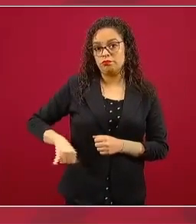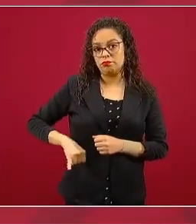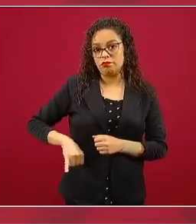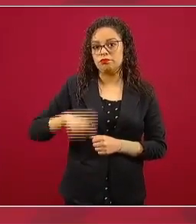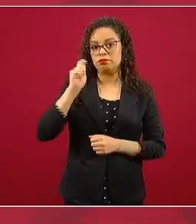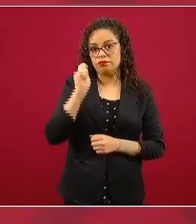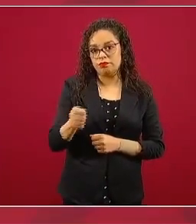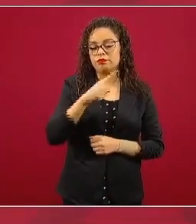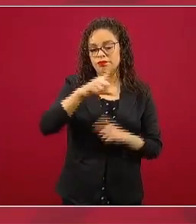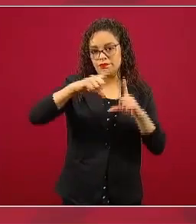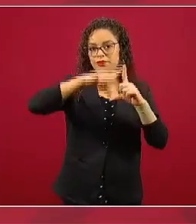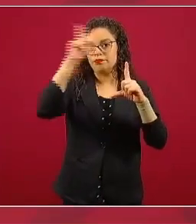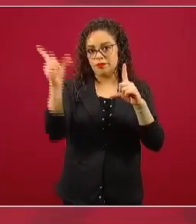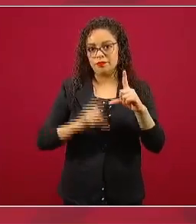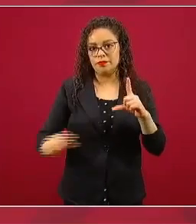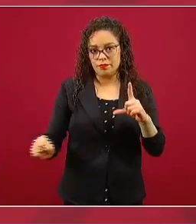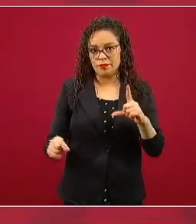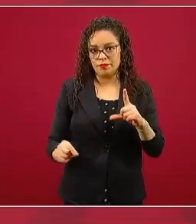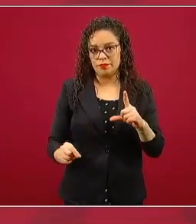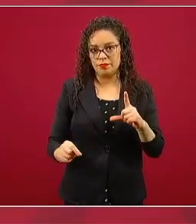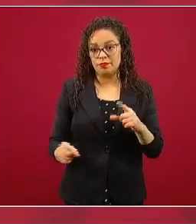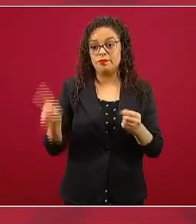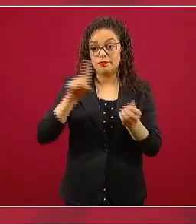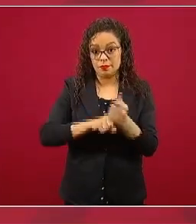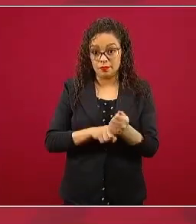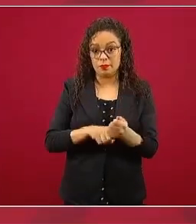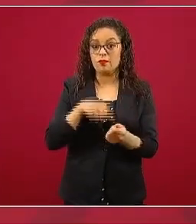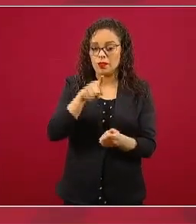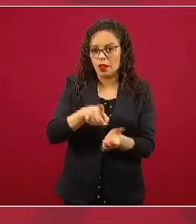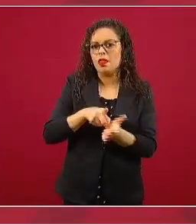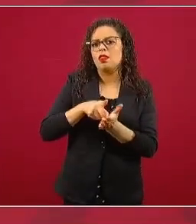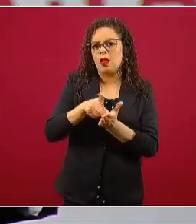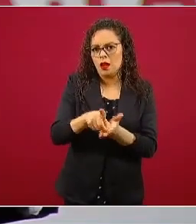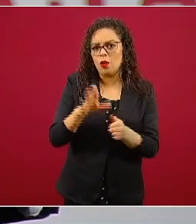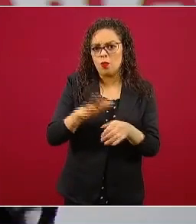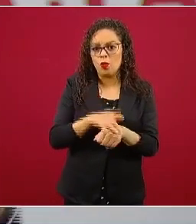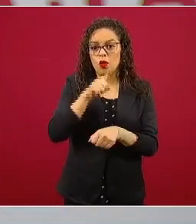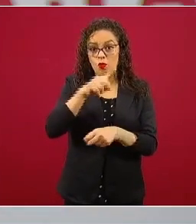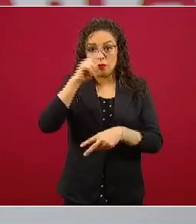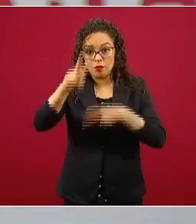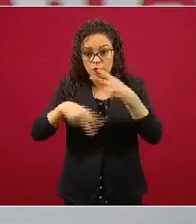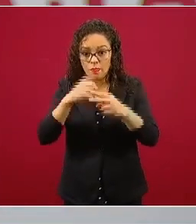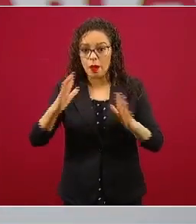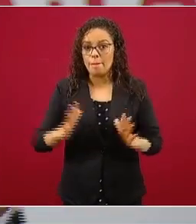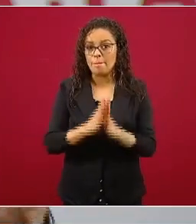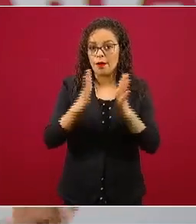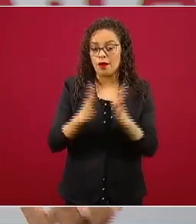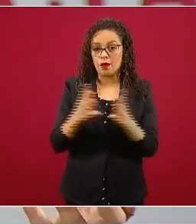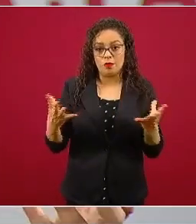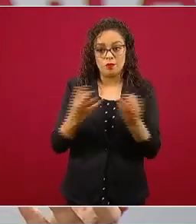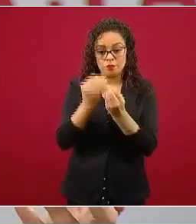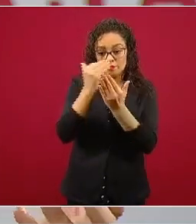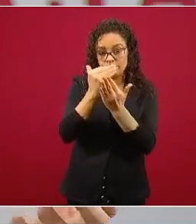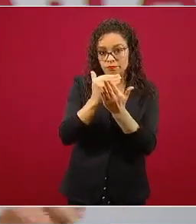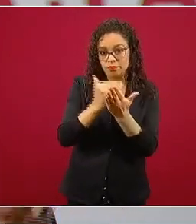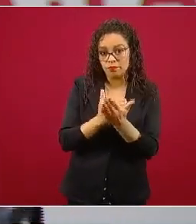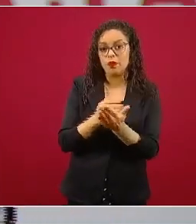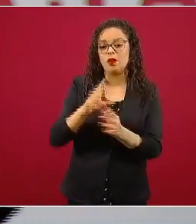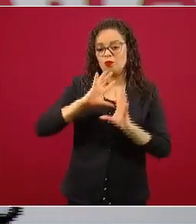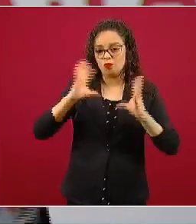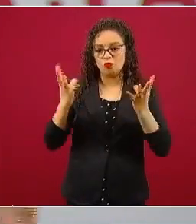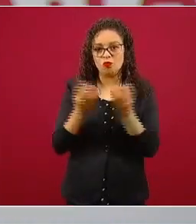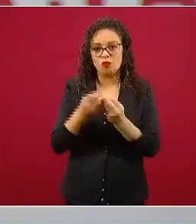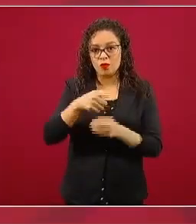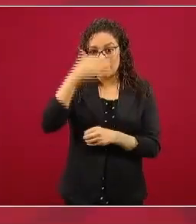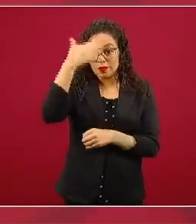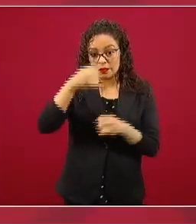tú participas en esto y aportas y estás en ese protocolo, pues tienes acceso a todo el conocimiento. Eso es